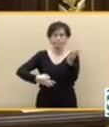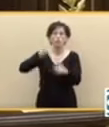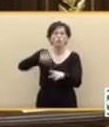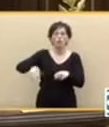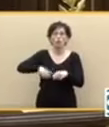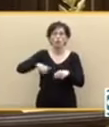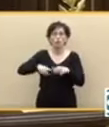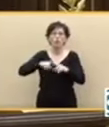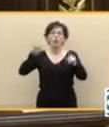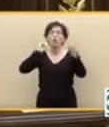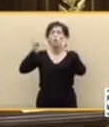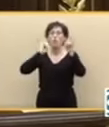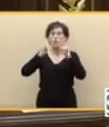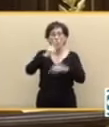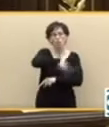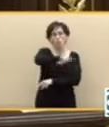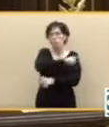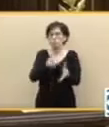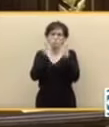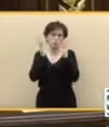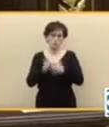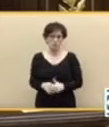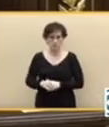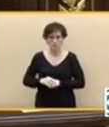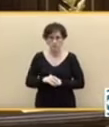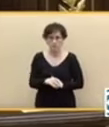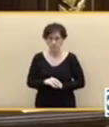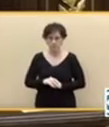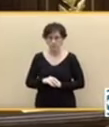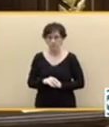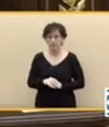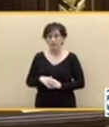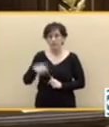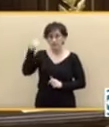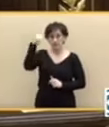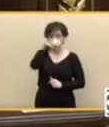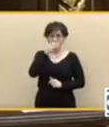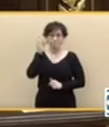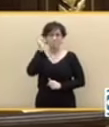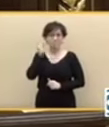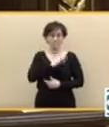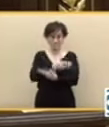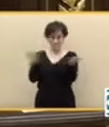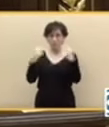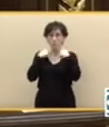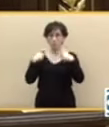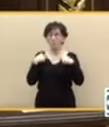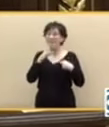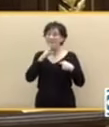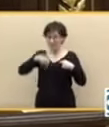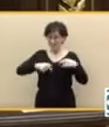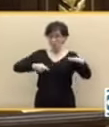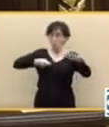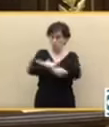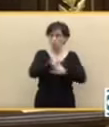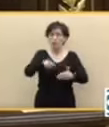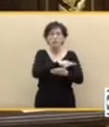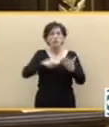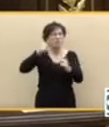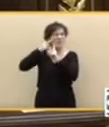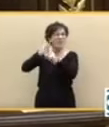tanto. Señoras y señores diputados, lo que esta moción de censura persigue es a